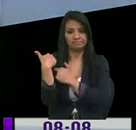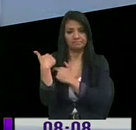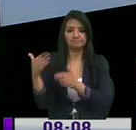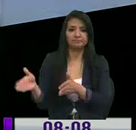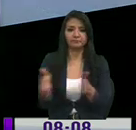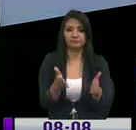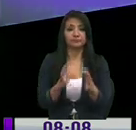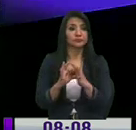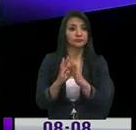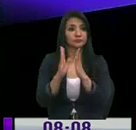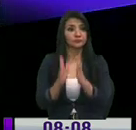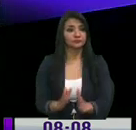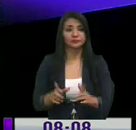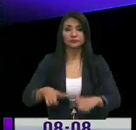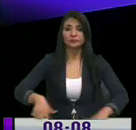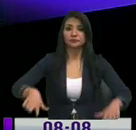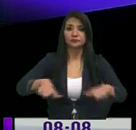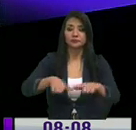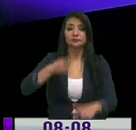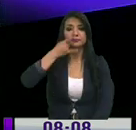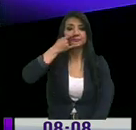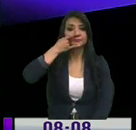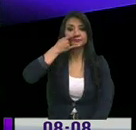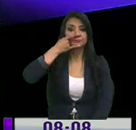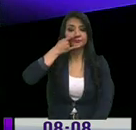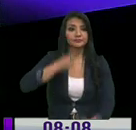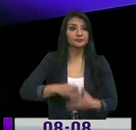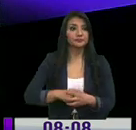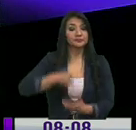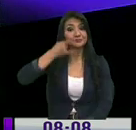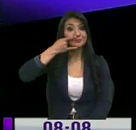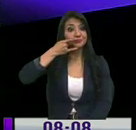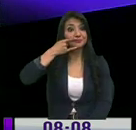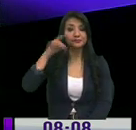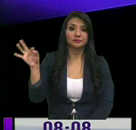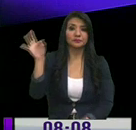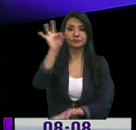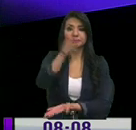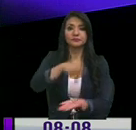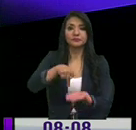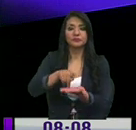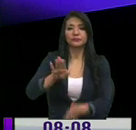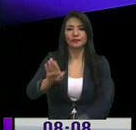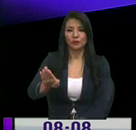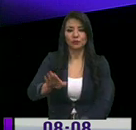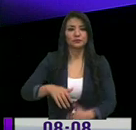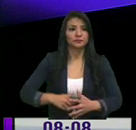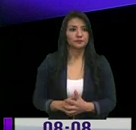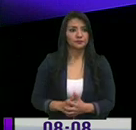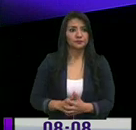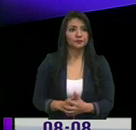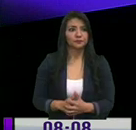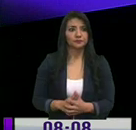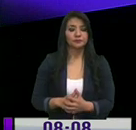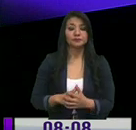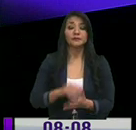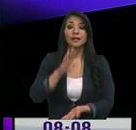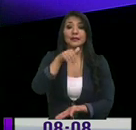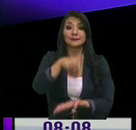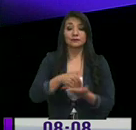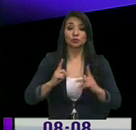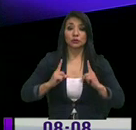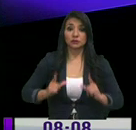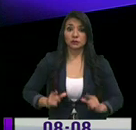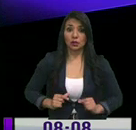Vamos con Sofía Vintimilla, está en Pomaski, allá está con los representantes de la parroquia, están fuera del centro de salud, ellos piden que